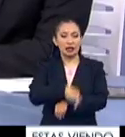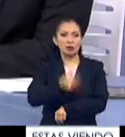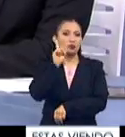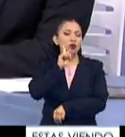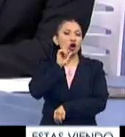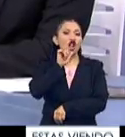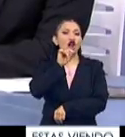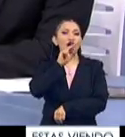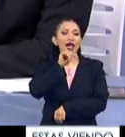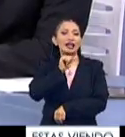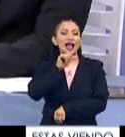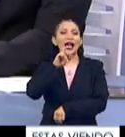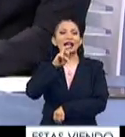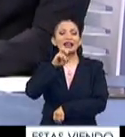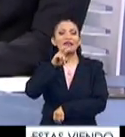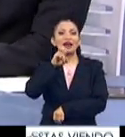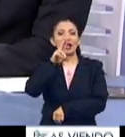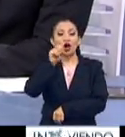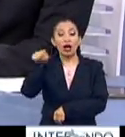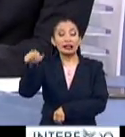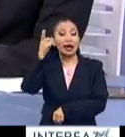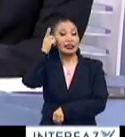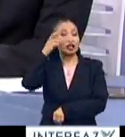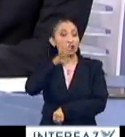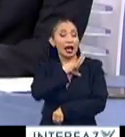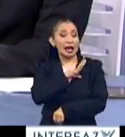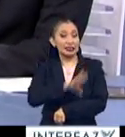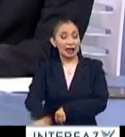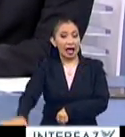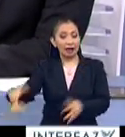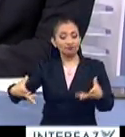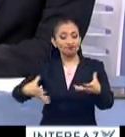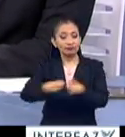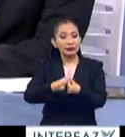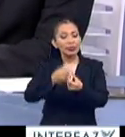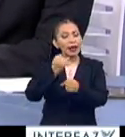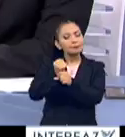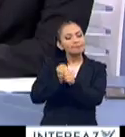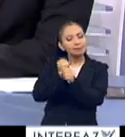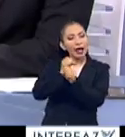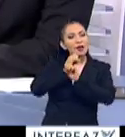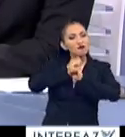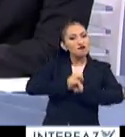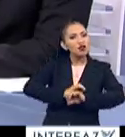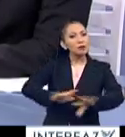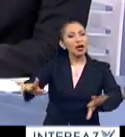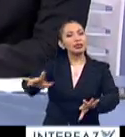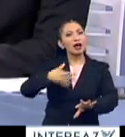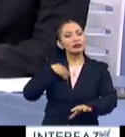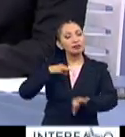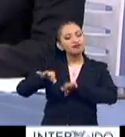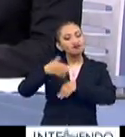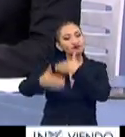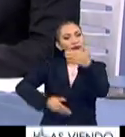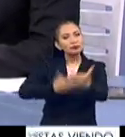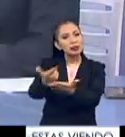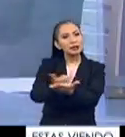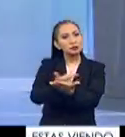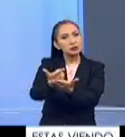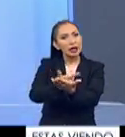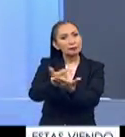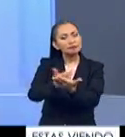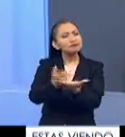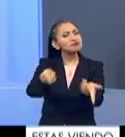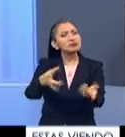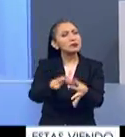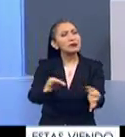estudio Lorena Rivero del Paso. Ella es directora general adjunta de seguimiento e información del desempeño presupuestario. ¿Nos